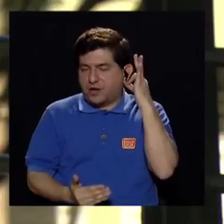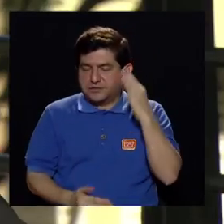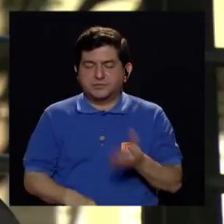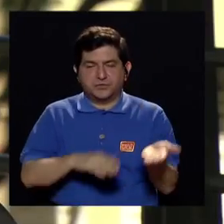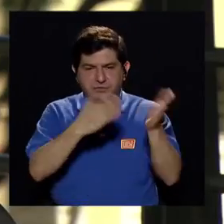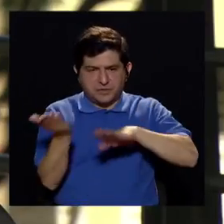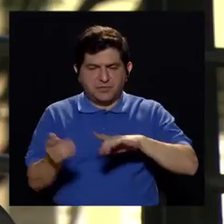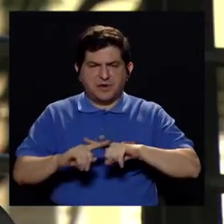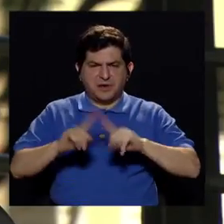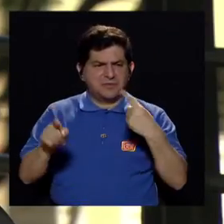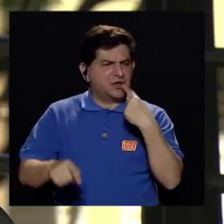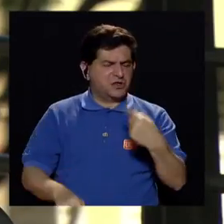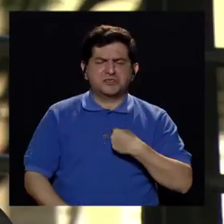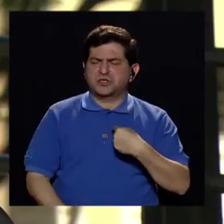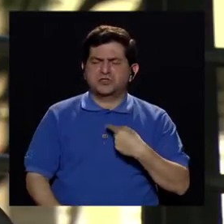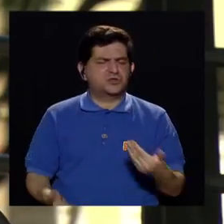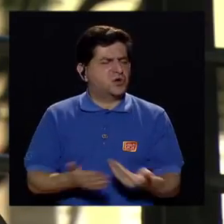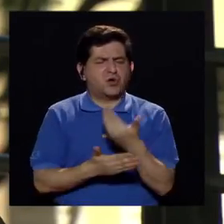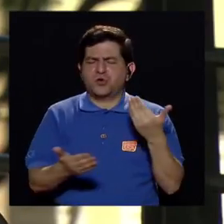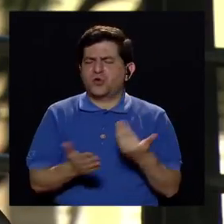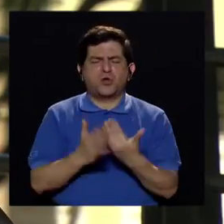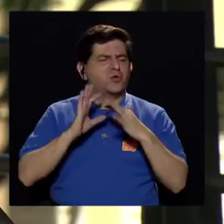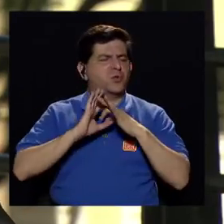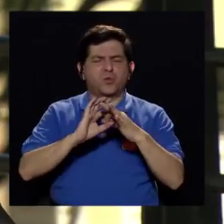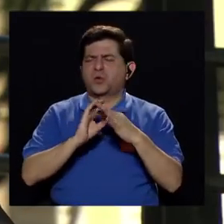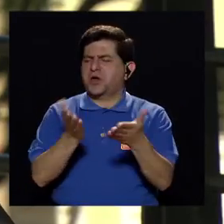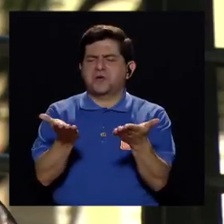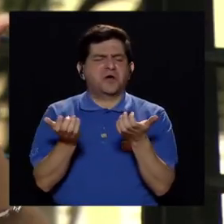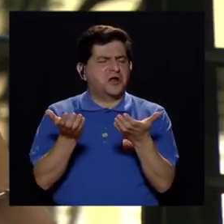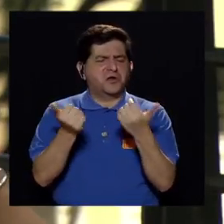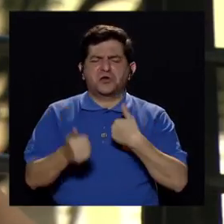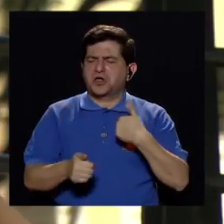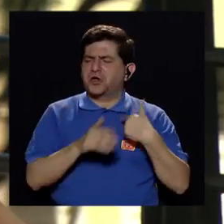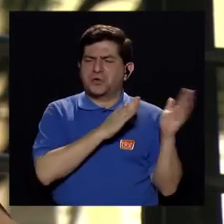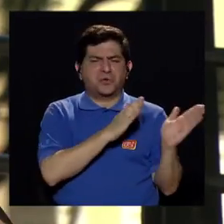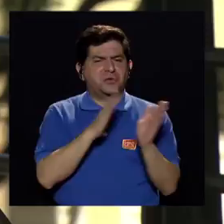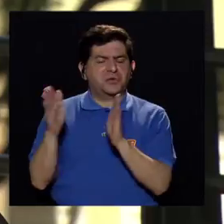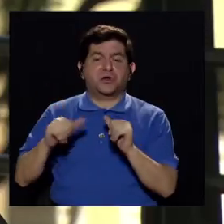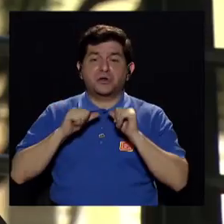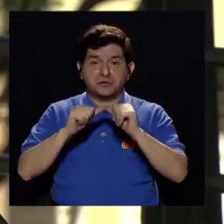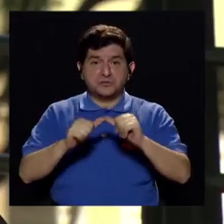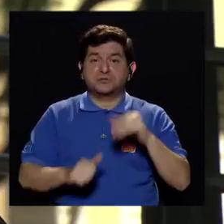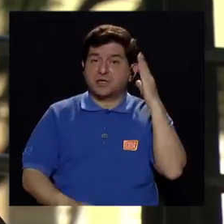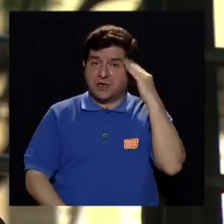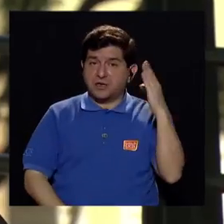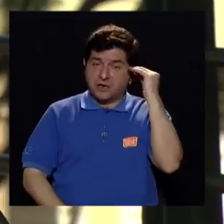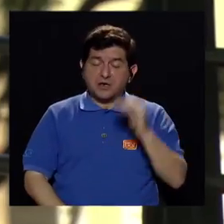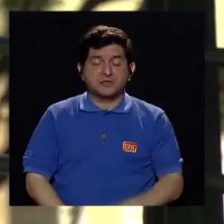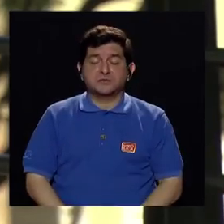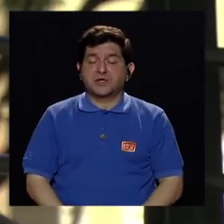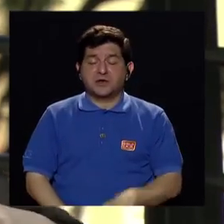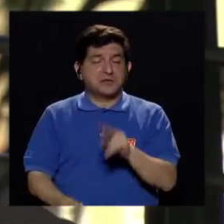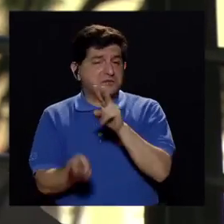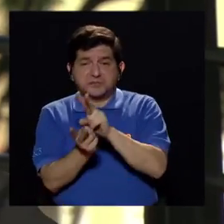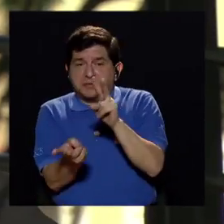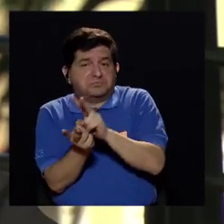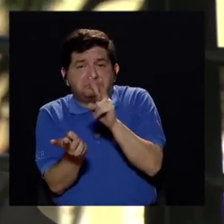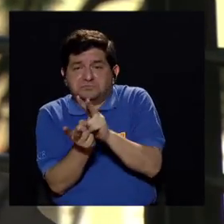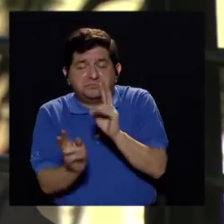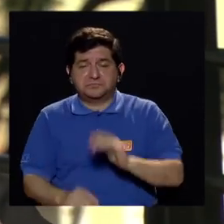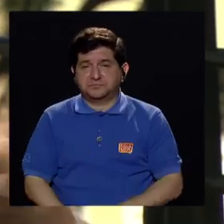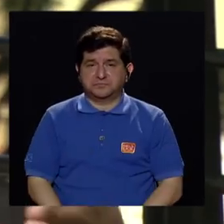para relacionarme con una nueva relación, no quiero, no estoy preparada, podemos seguir viviendo nuestra sexualidad y lo que